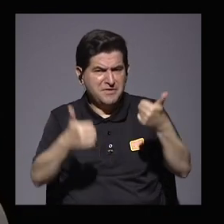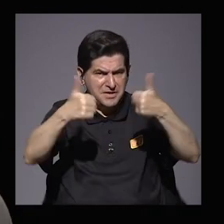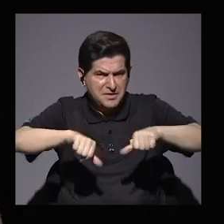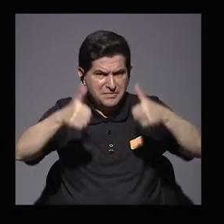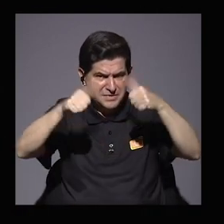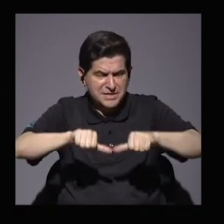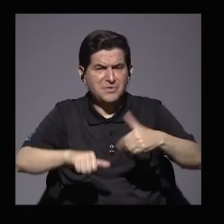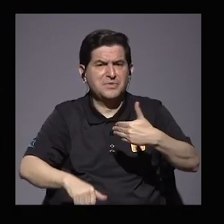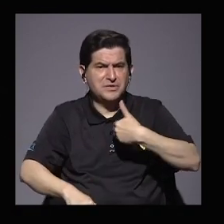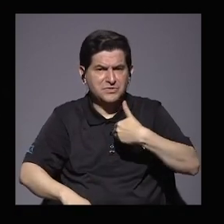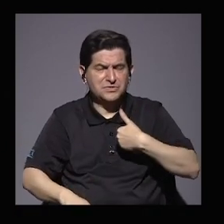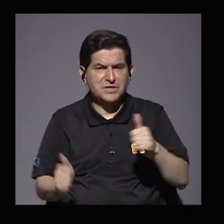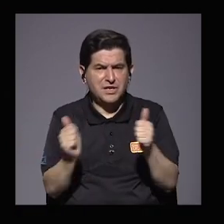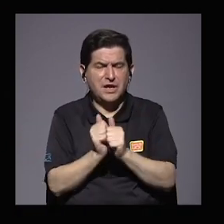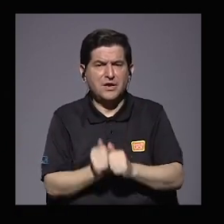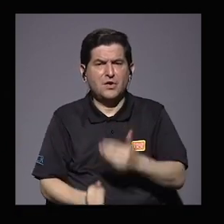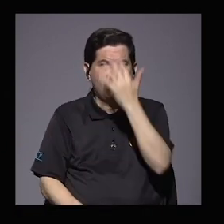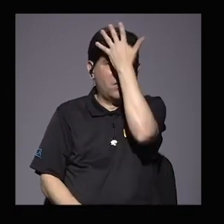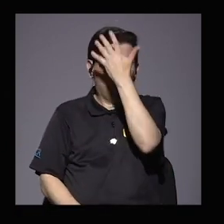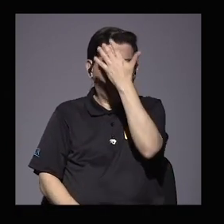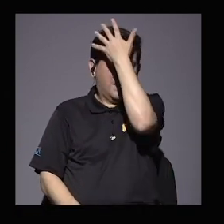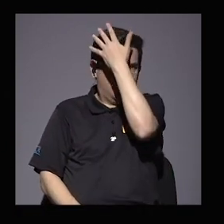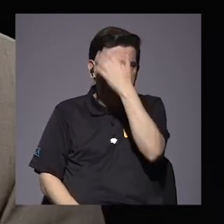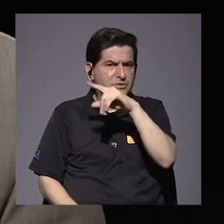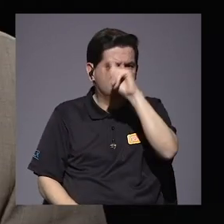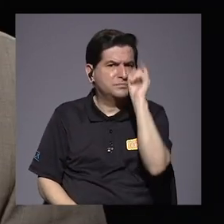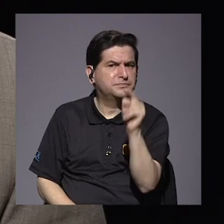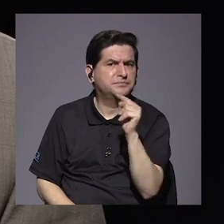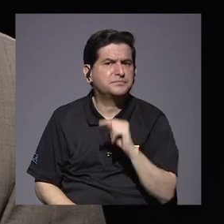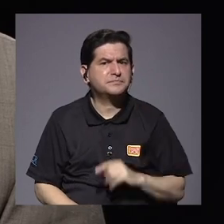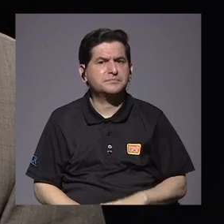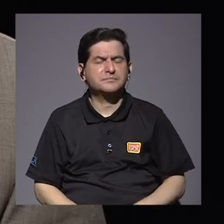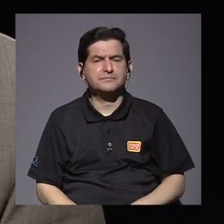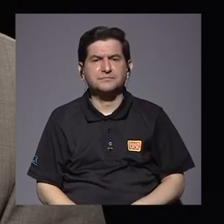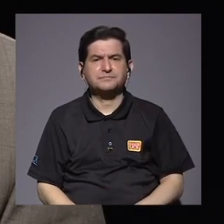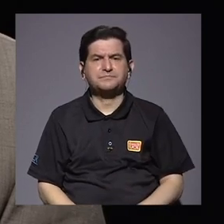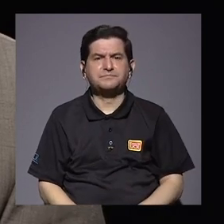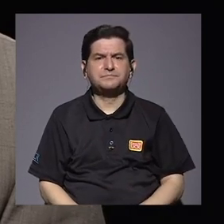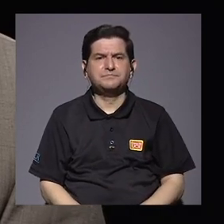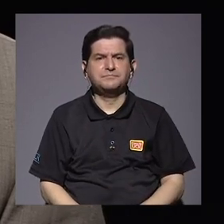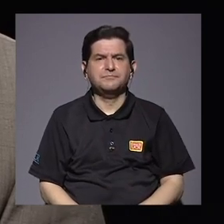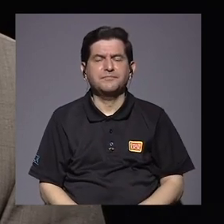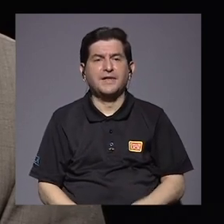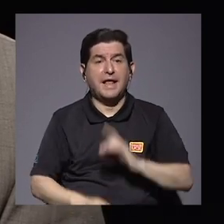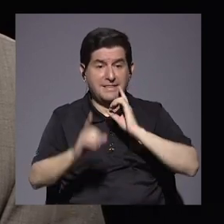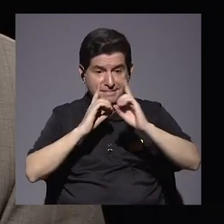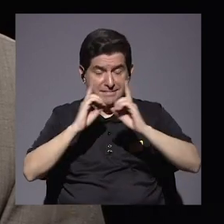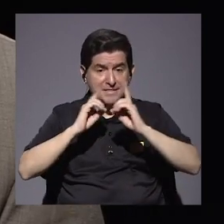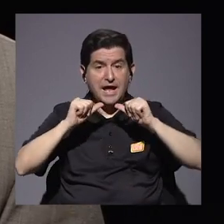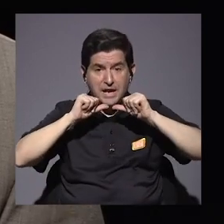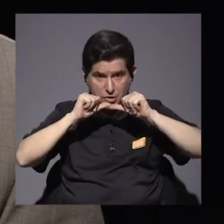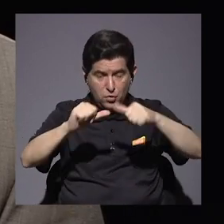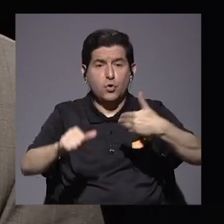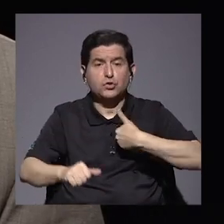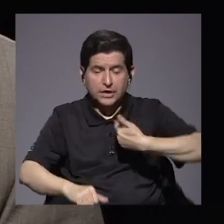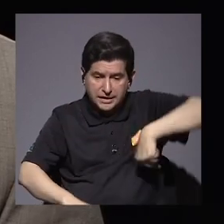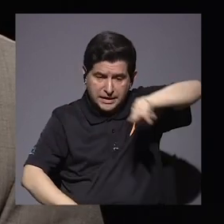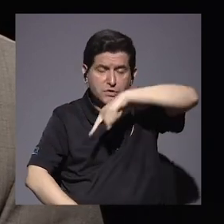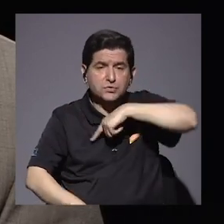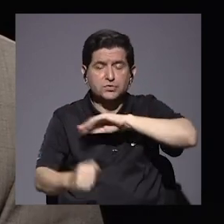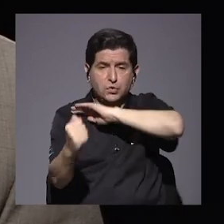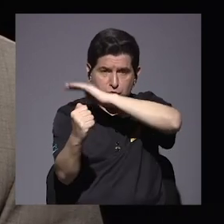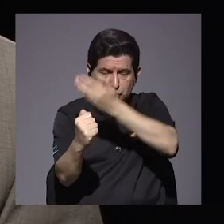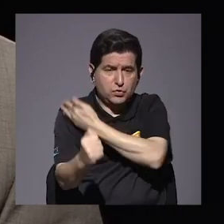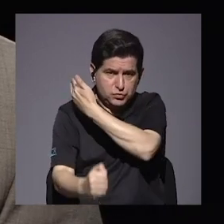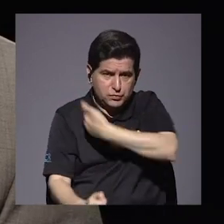acuerdos en este momento con don Carlos Alvarado Quesada? Vamos a ver, el diálogo permanente que tenemos nosotros